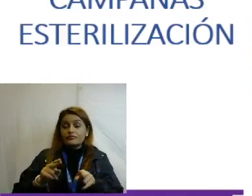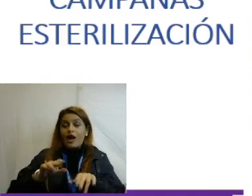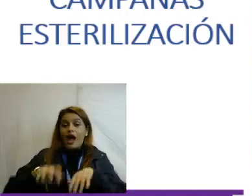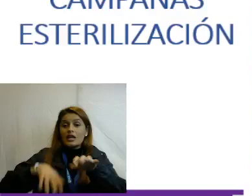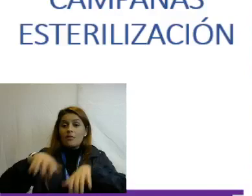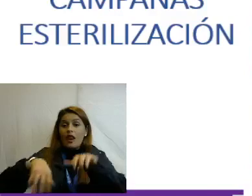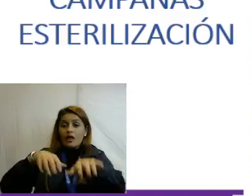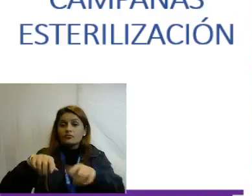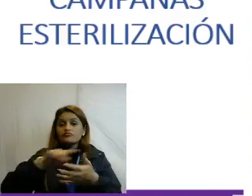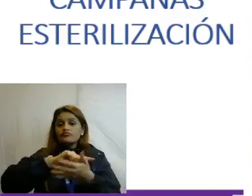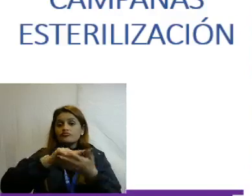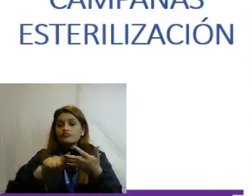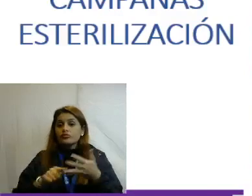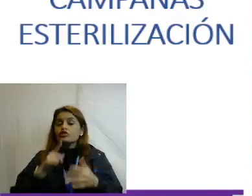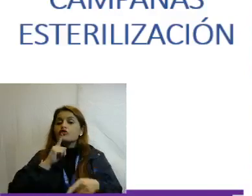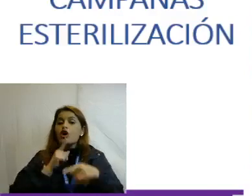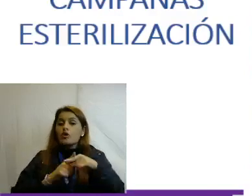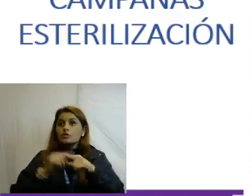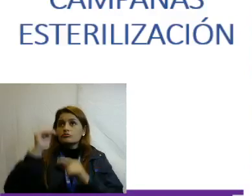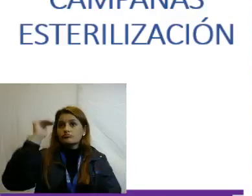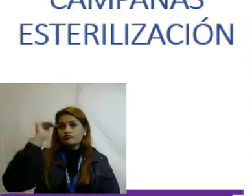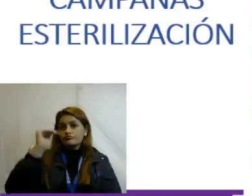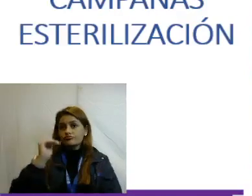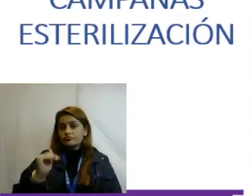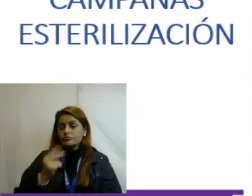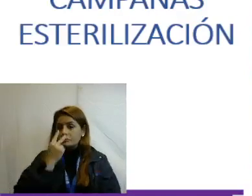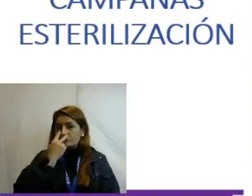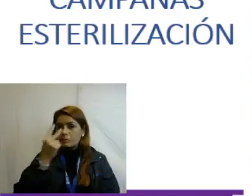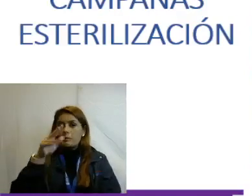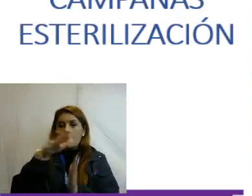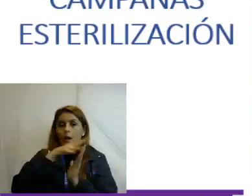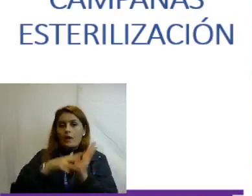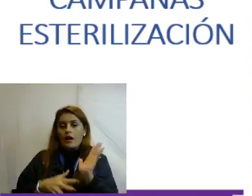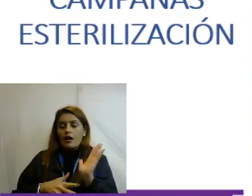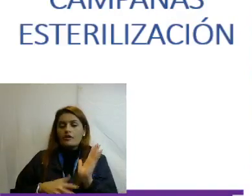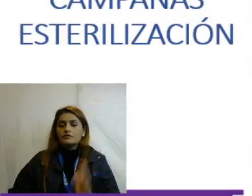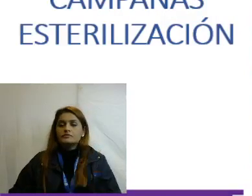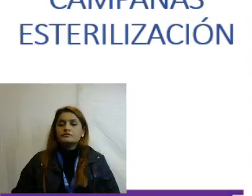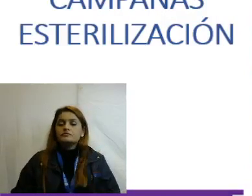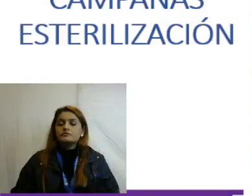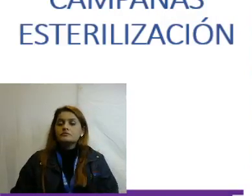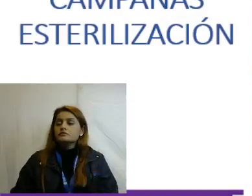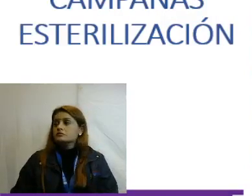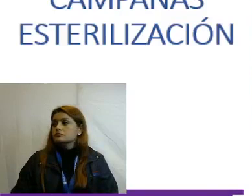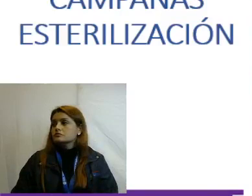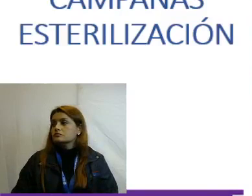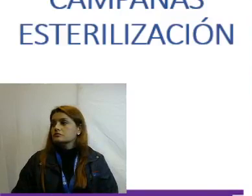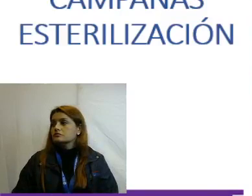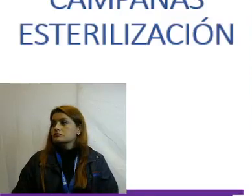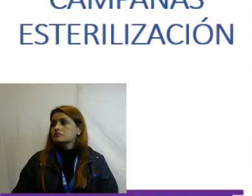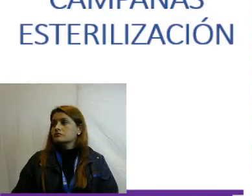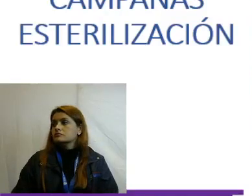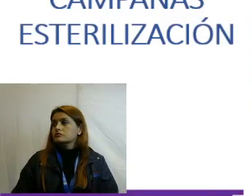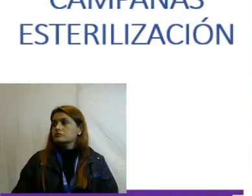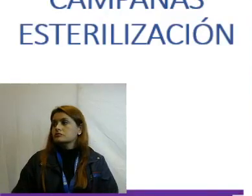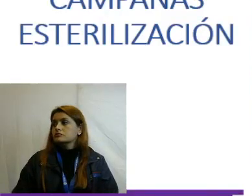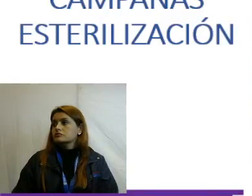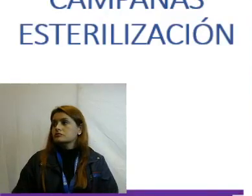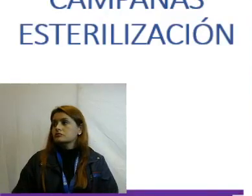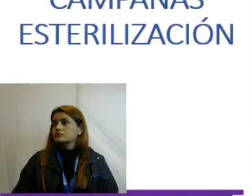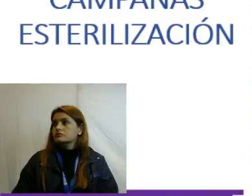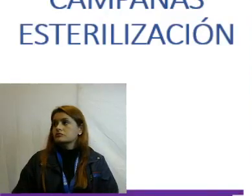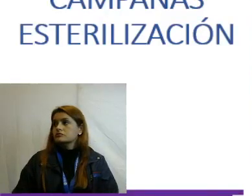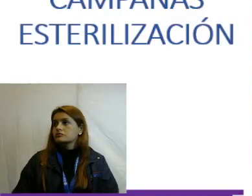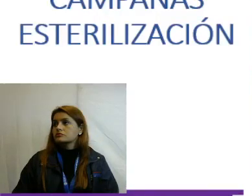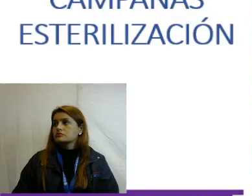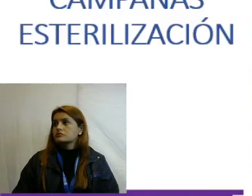Lomas de Manso 6, Rafael Sotomayor, el Centro Veterinario Municipal con dos campañas, el Barrio Oriente La Rinconada, Teniente